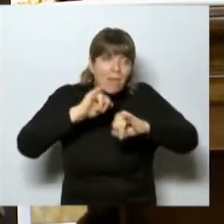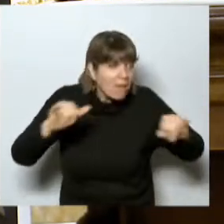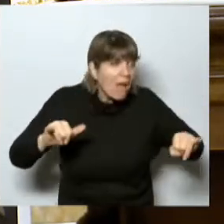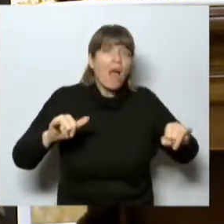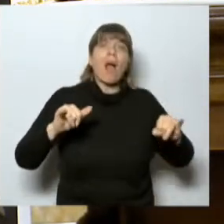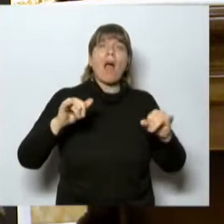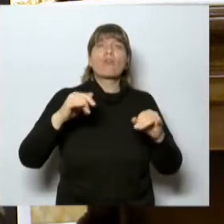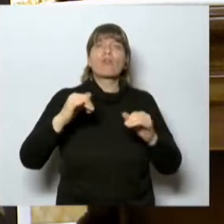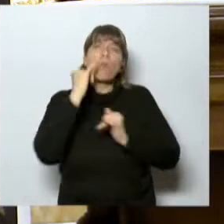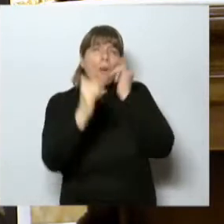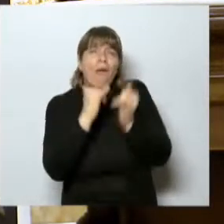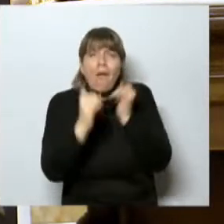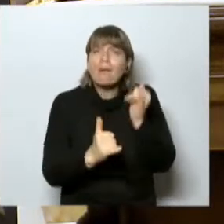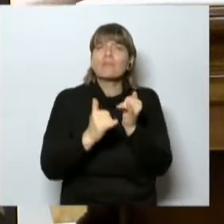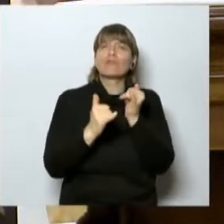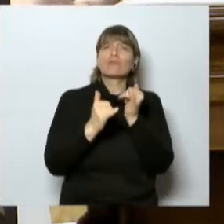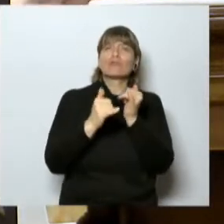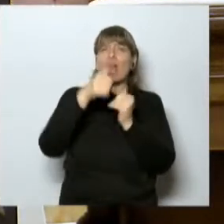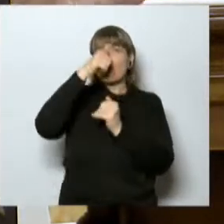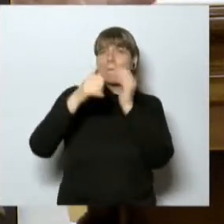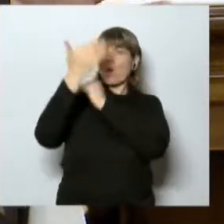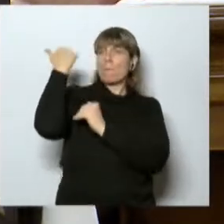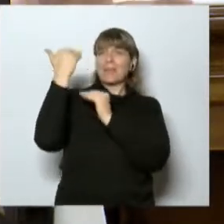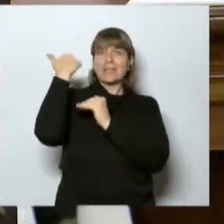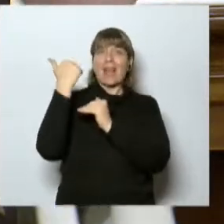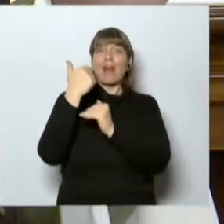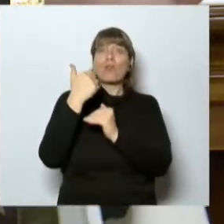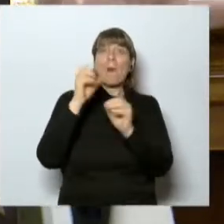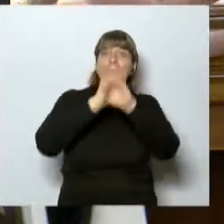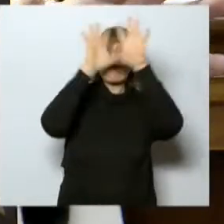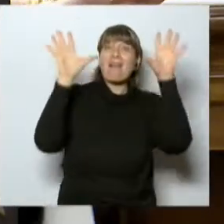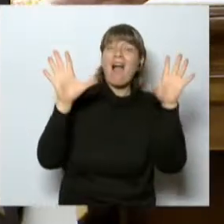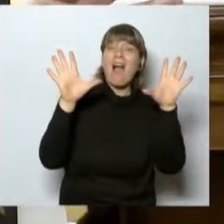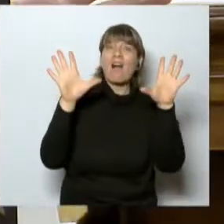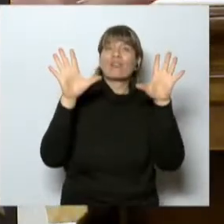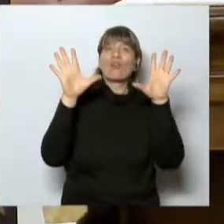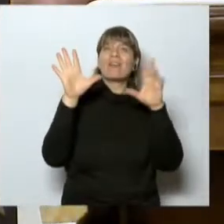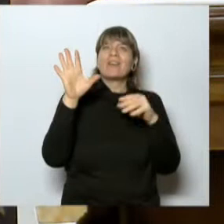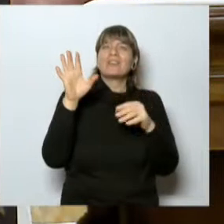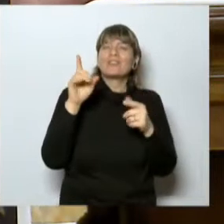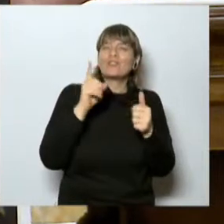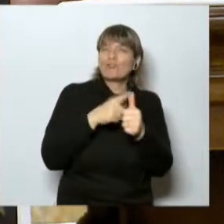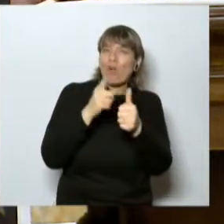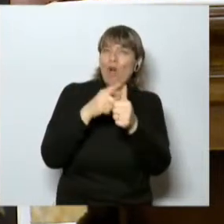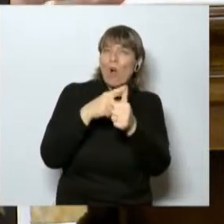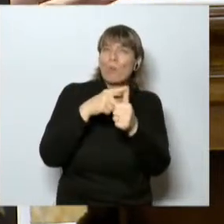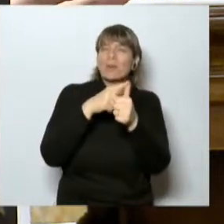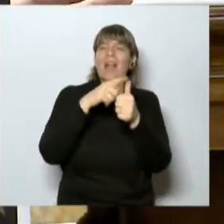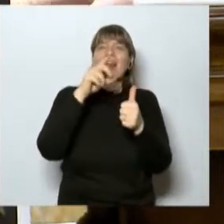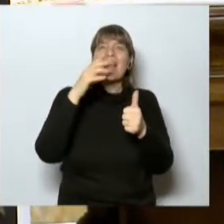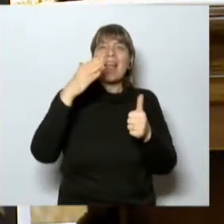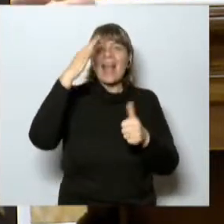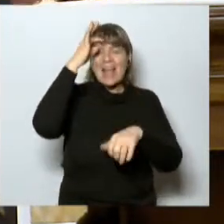por medio de parábolas, de haber el domingo pasado de obrado aquel milagro que veíamos sobre la curación de